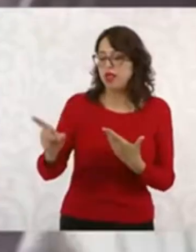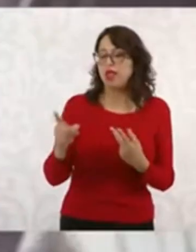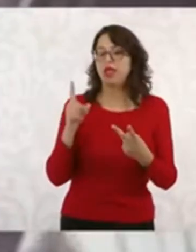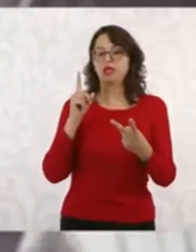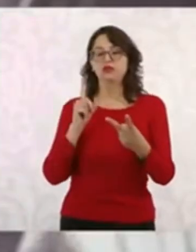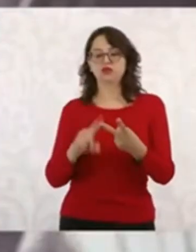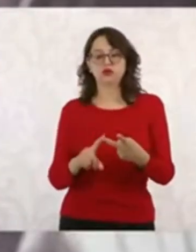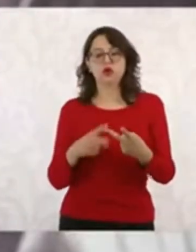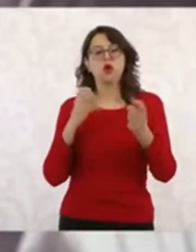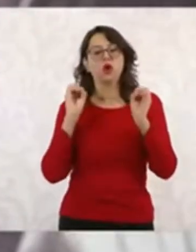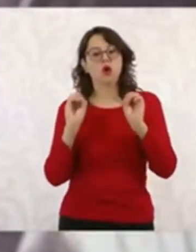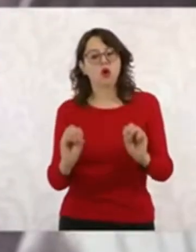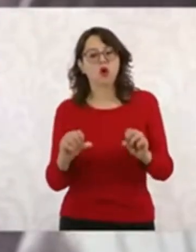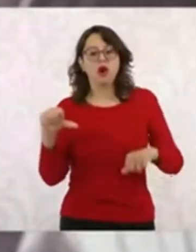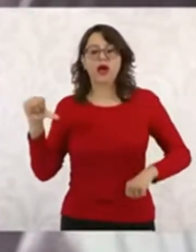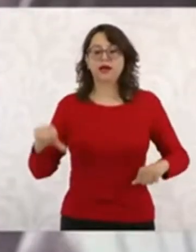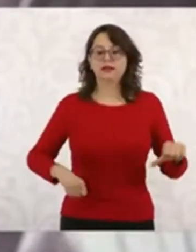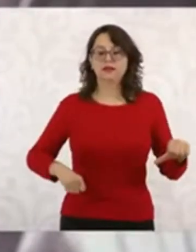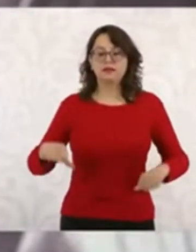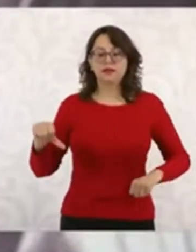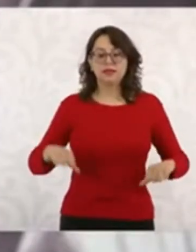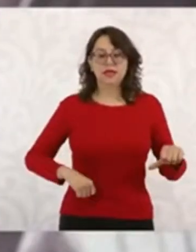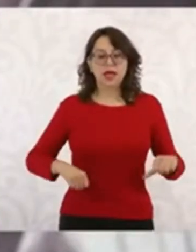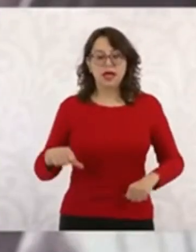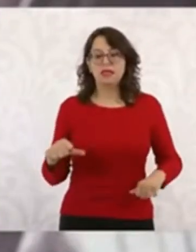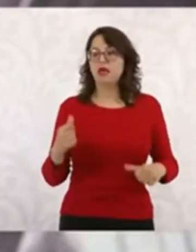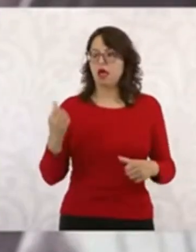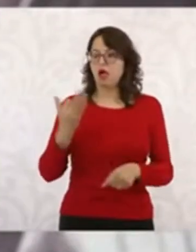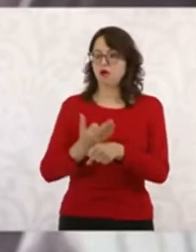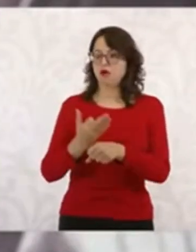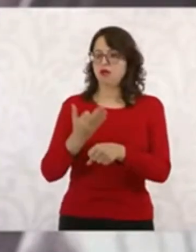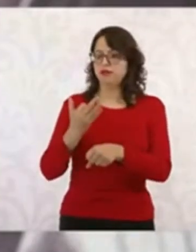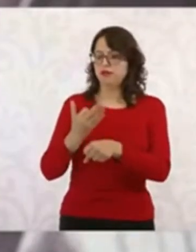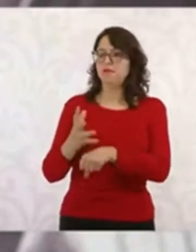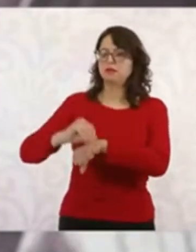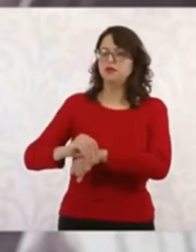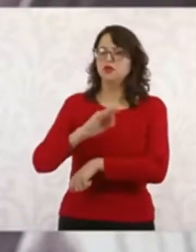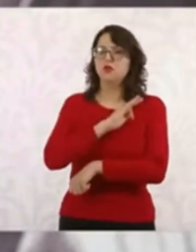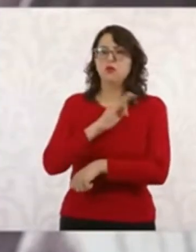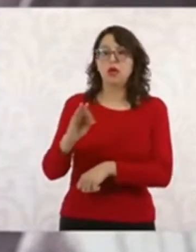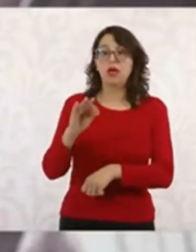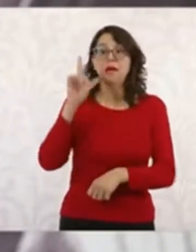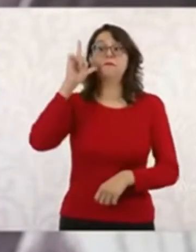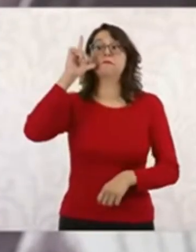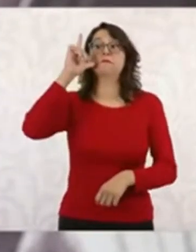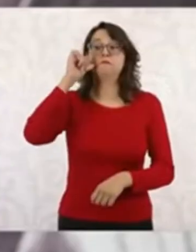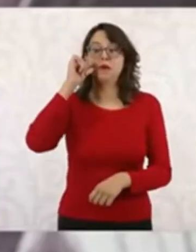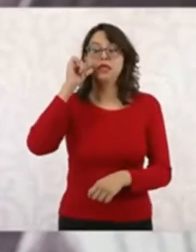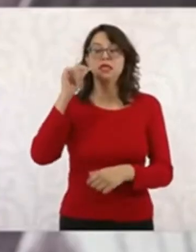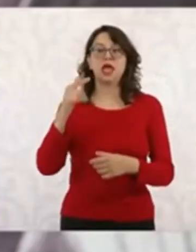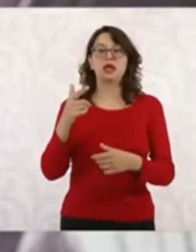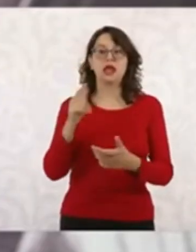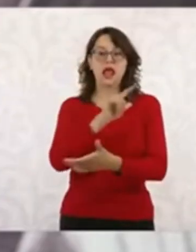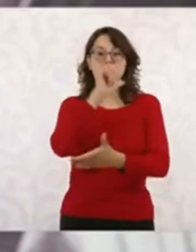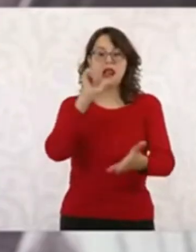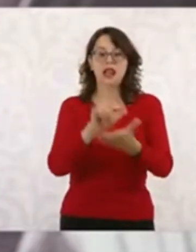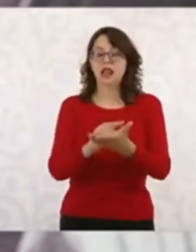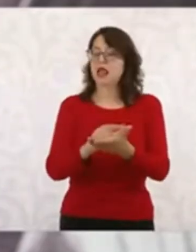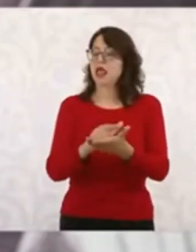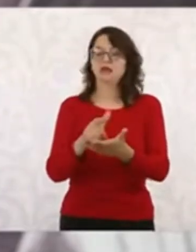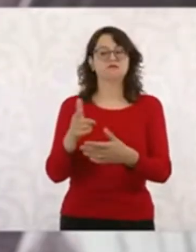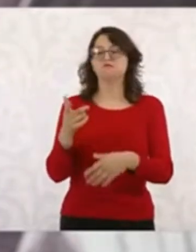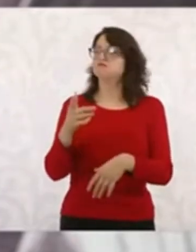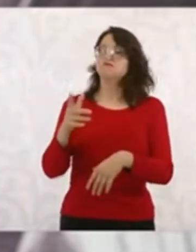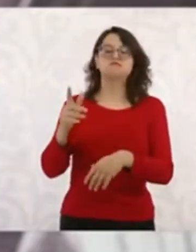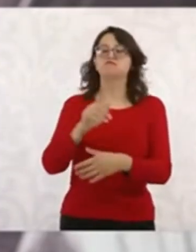alguien realiza una actividad hoy que es lícita y mañana esa actividad es considerada un delito porque